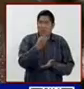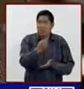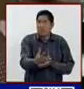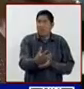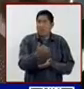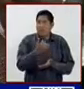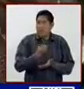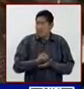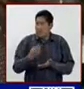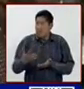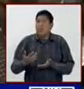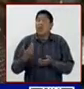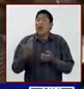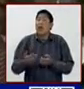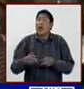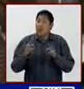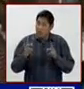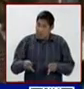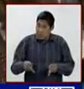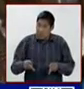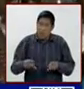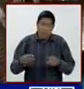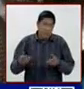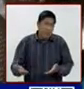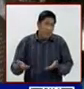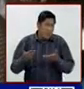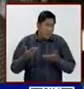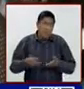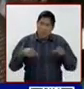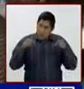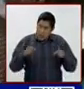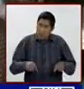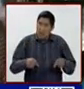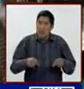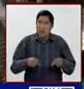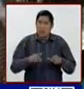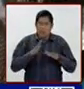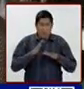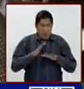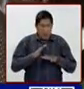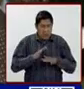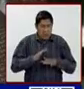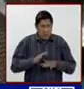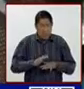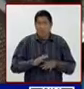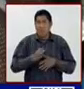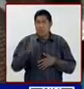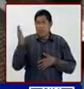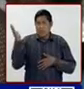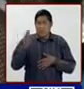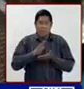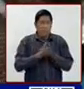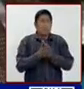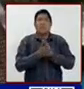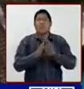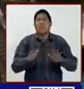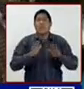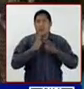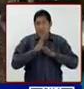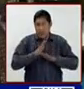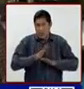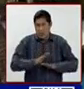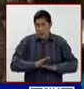He ido comprando, hay personas que me la donan también. De aquí, como verá, están tranquilas, ellas quieren paz,